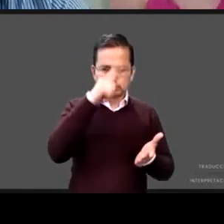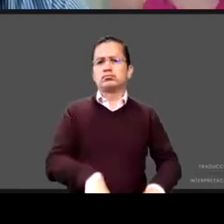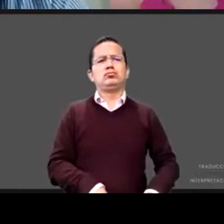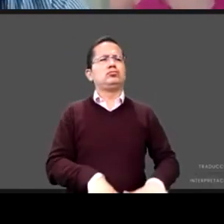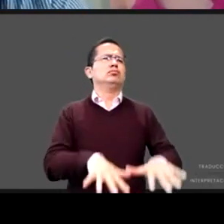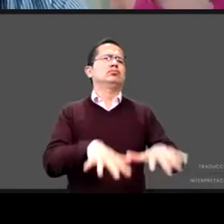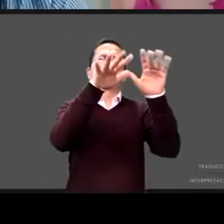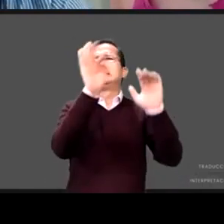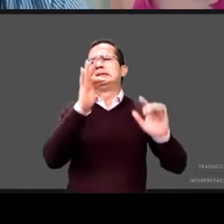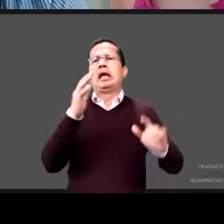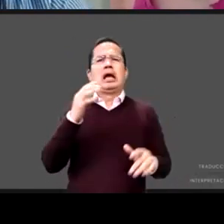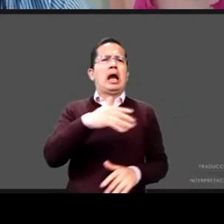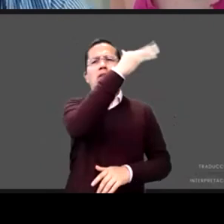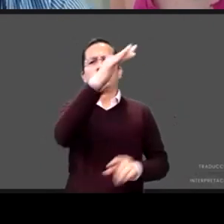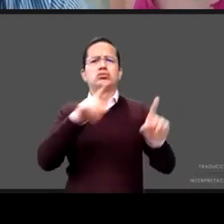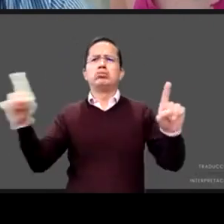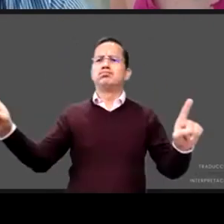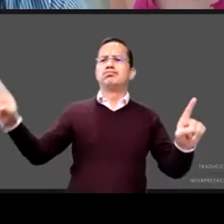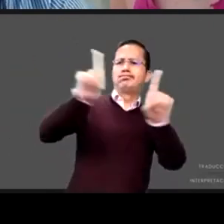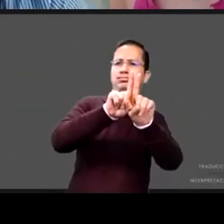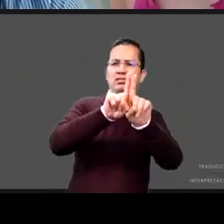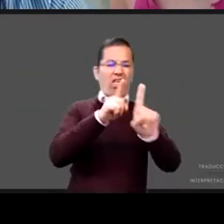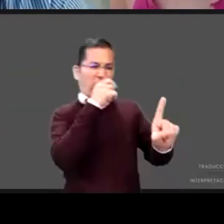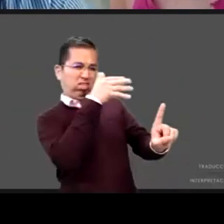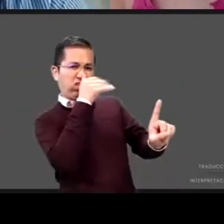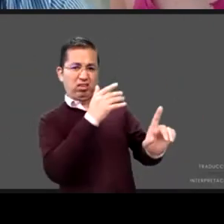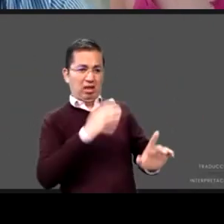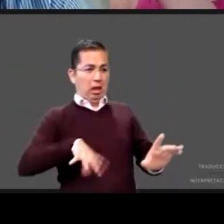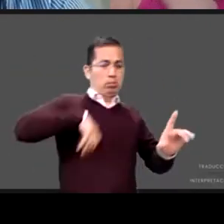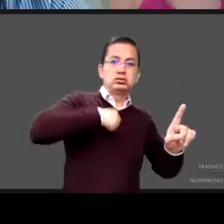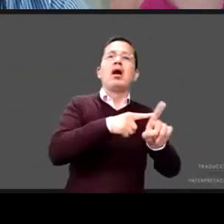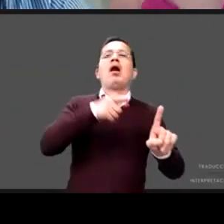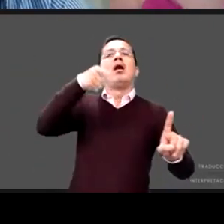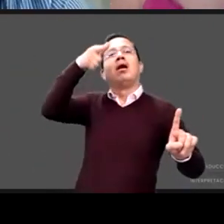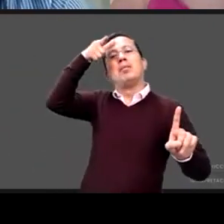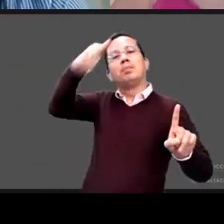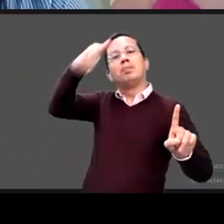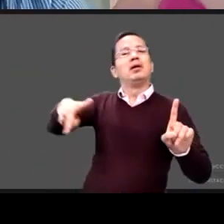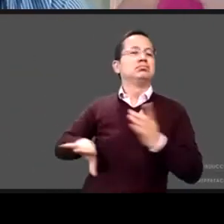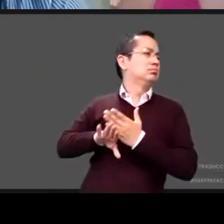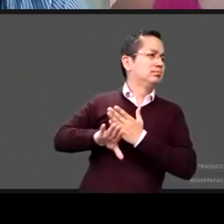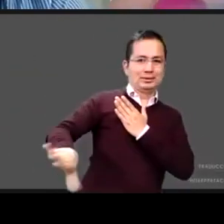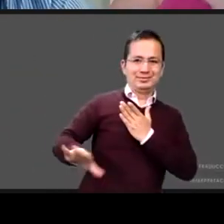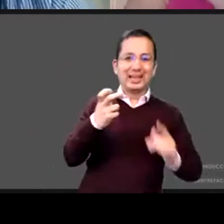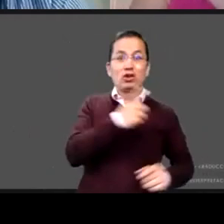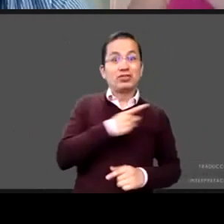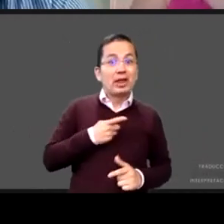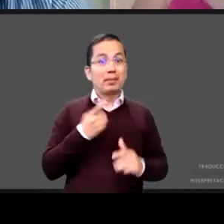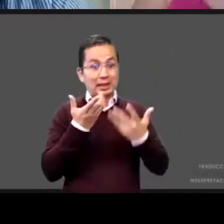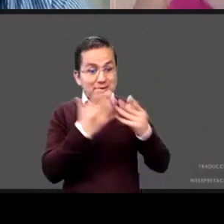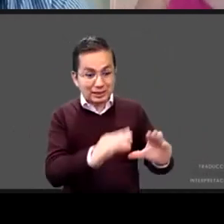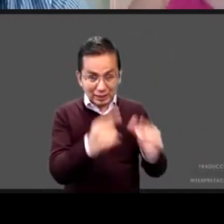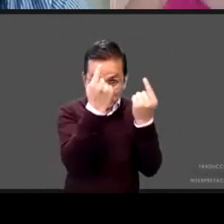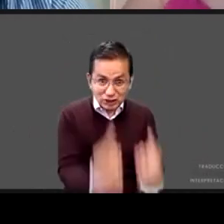lo mejor personales, pero ellos tienen la base para saber cuándo hay violencia y que esa nunca es la forma para responder. También porque sabemos